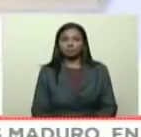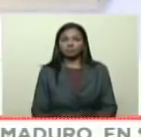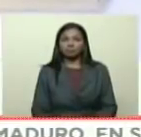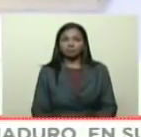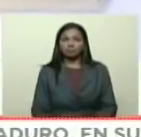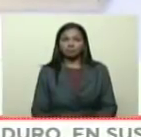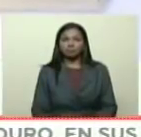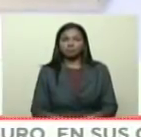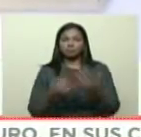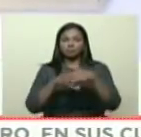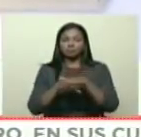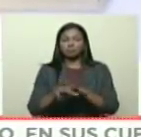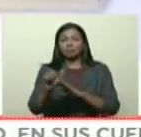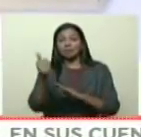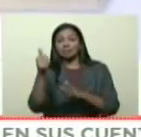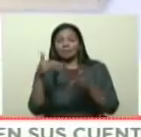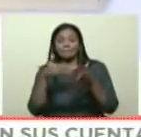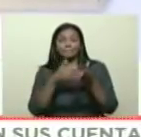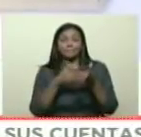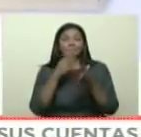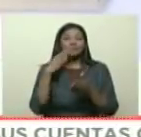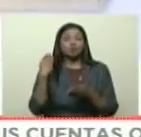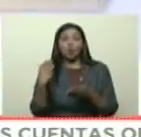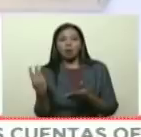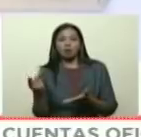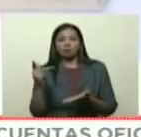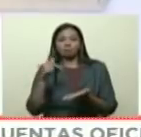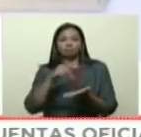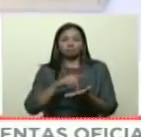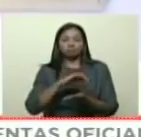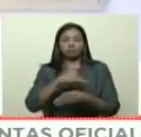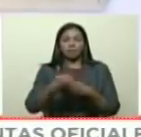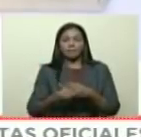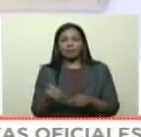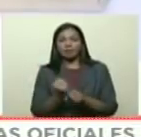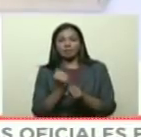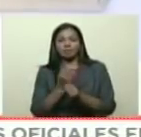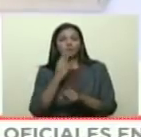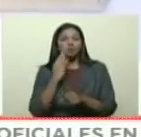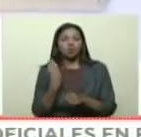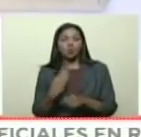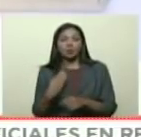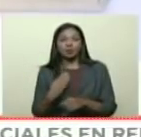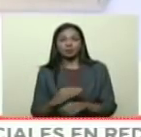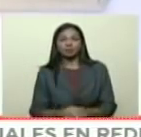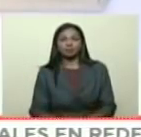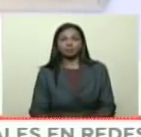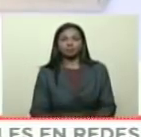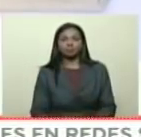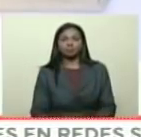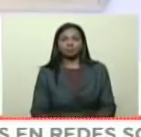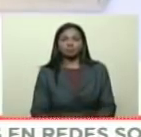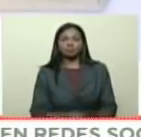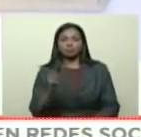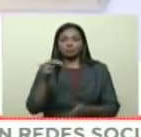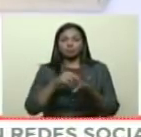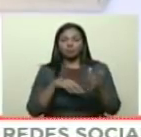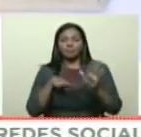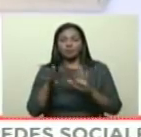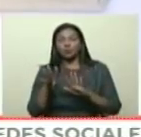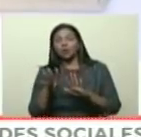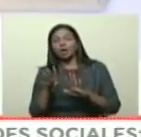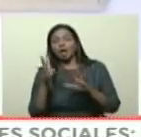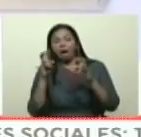Incorporar 10.000 jóvenes pertenecientes al plan Chamba Juvenil en 2.000 nuevas